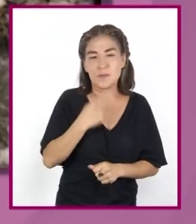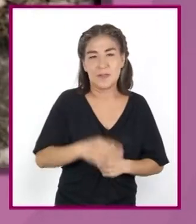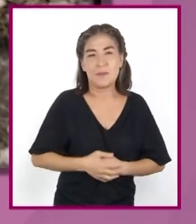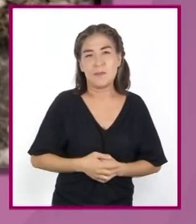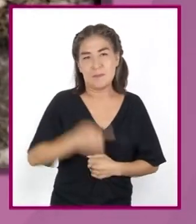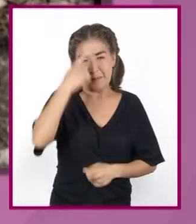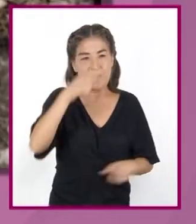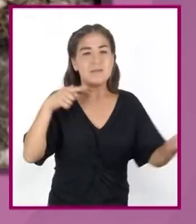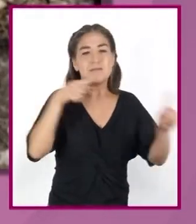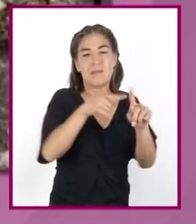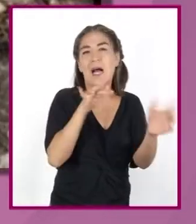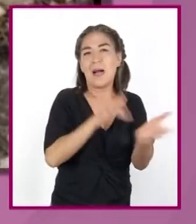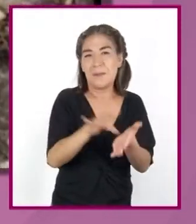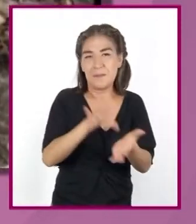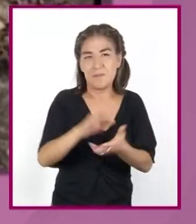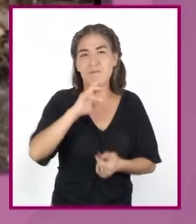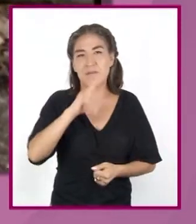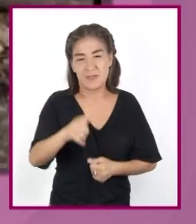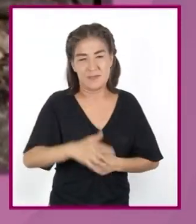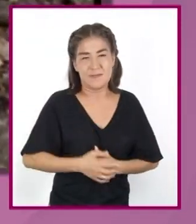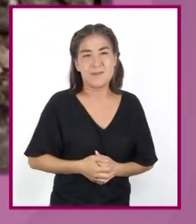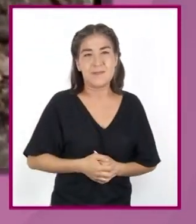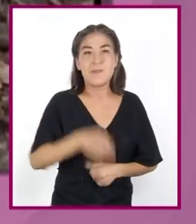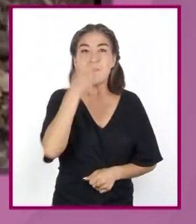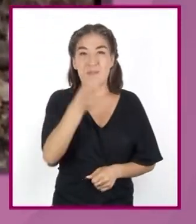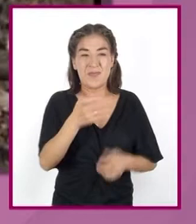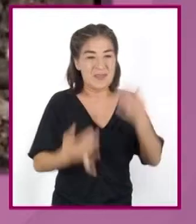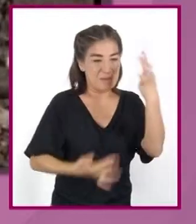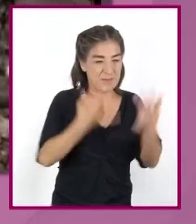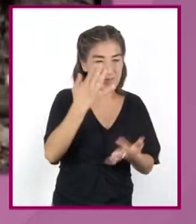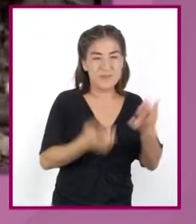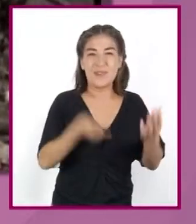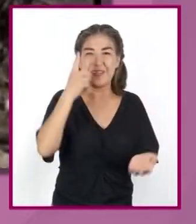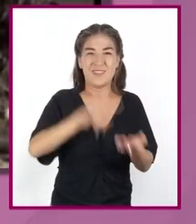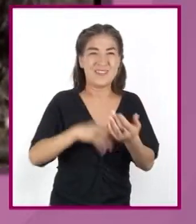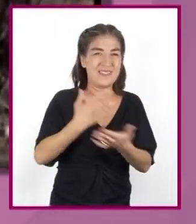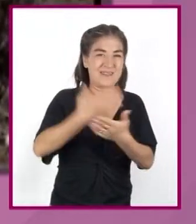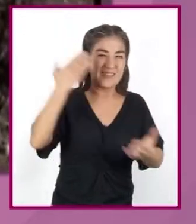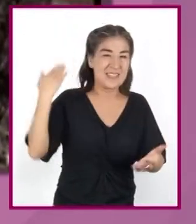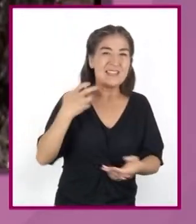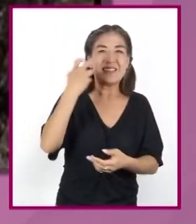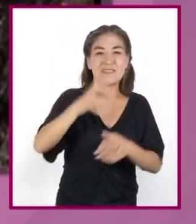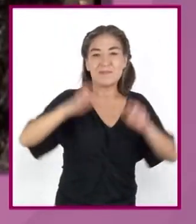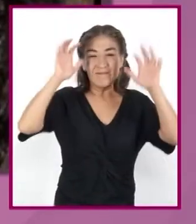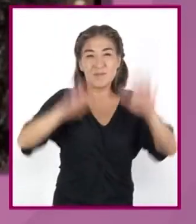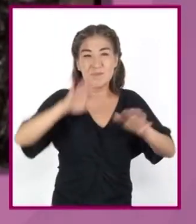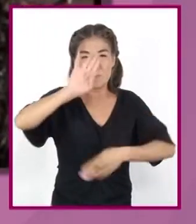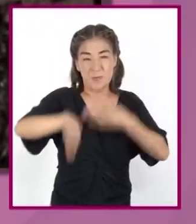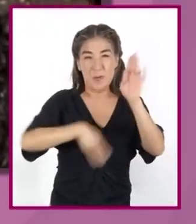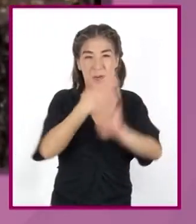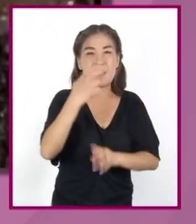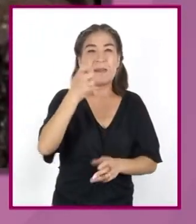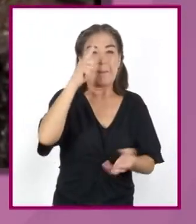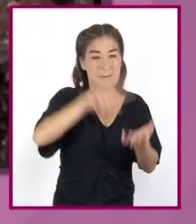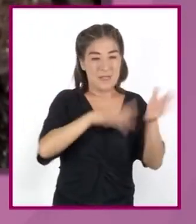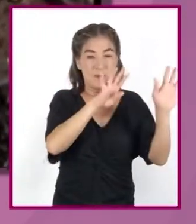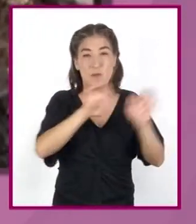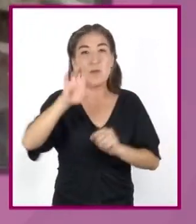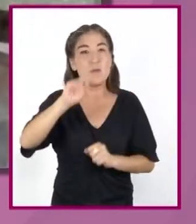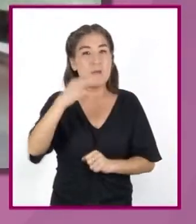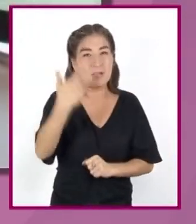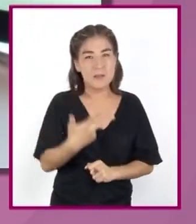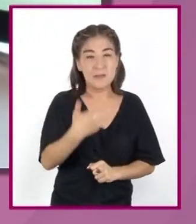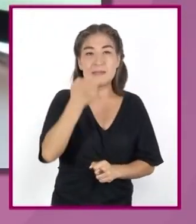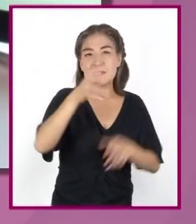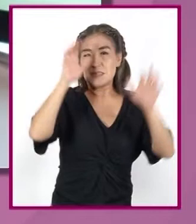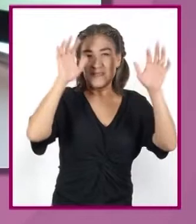fin. A partir del gran aumento de incendios que se presentó durante la grave sequía mundial de 1998,